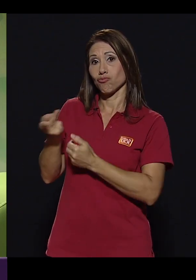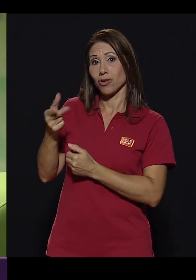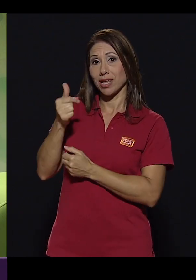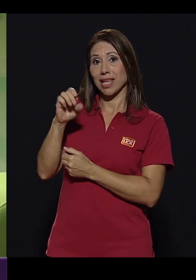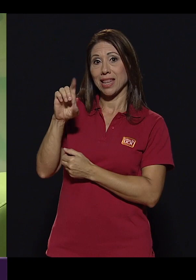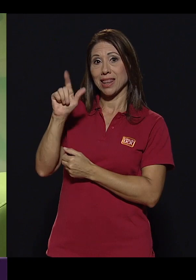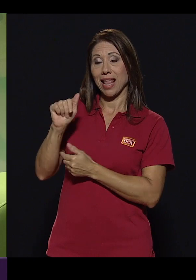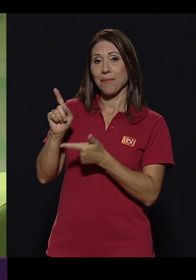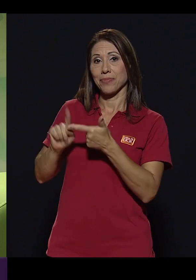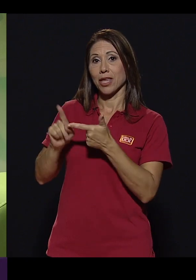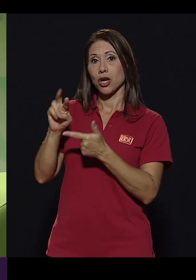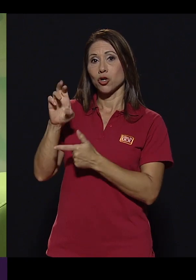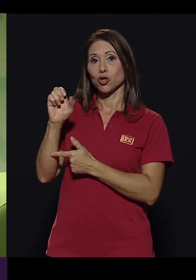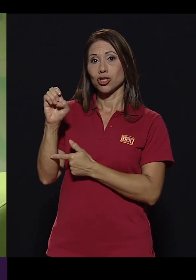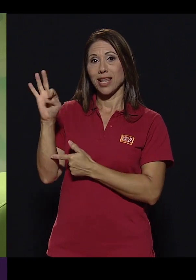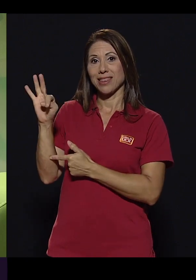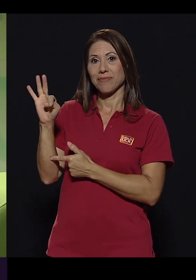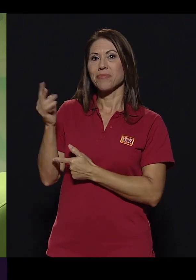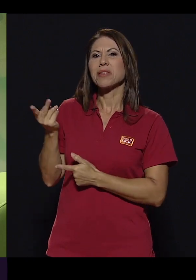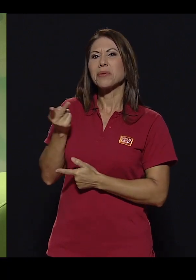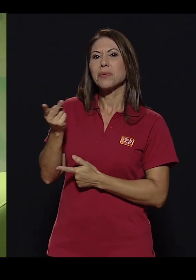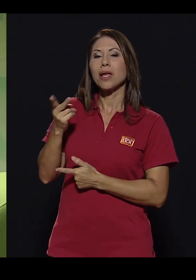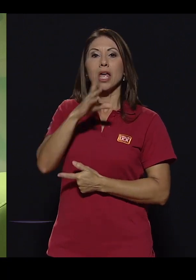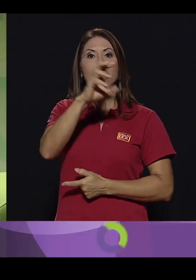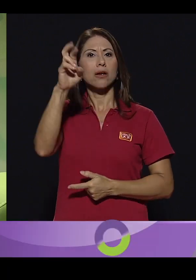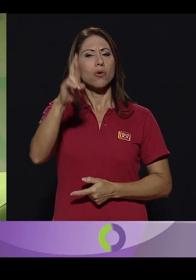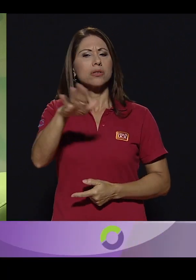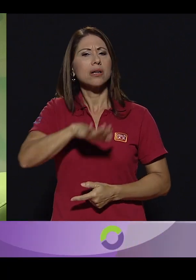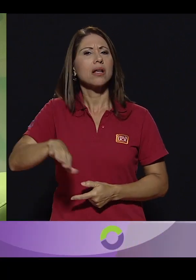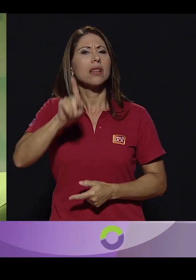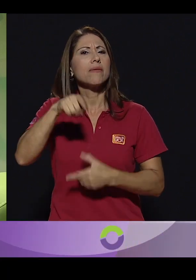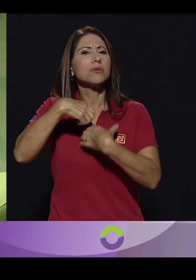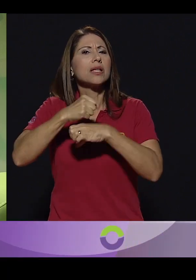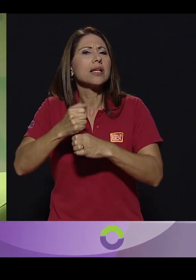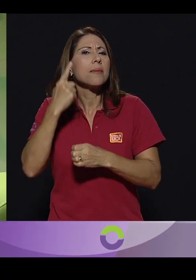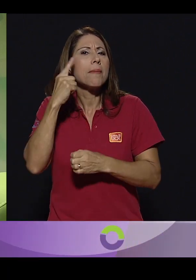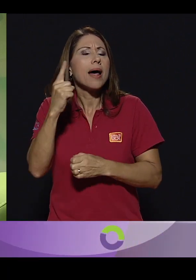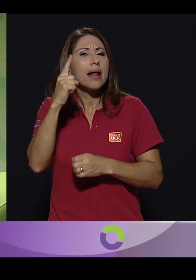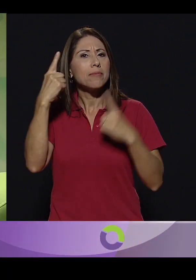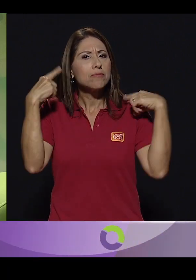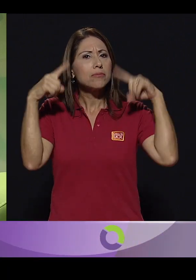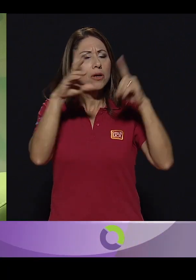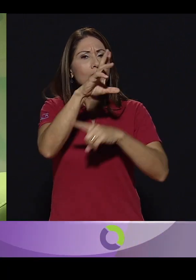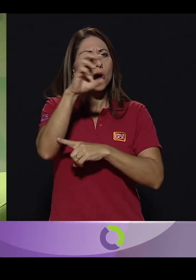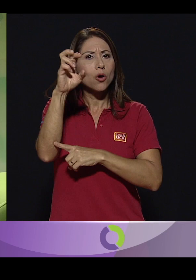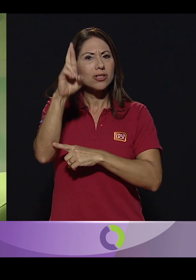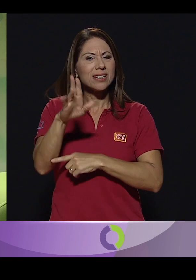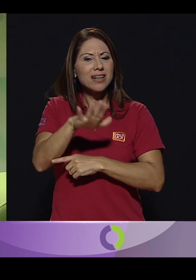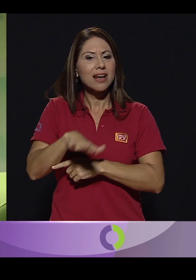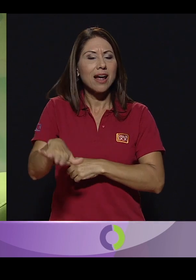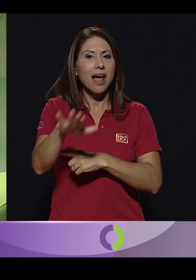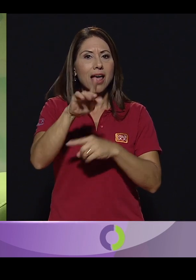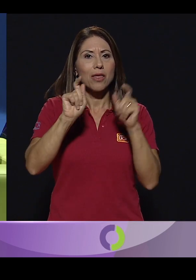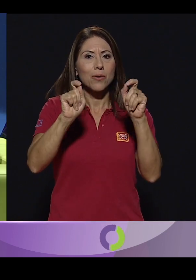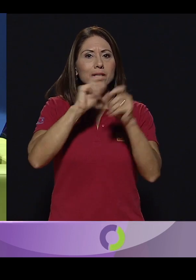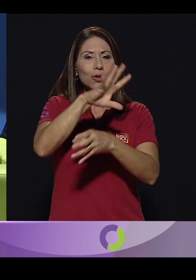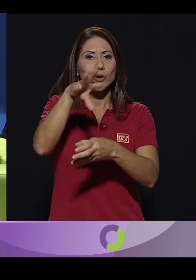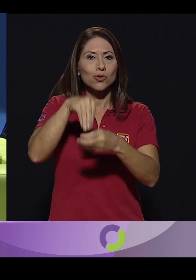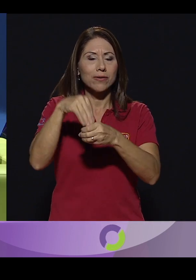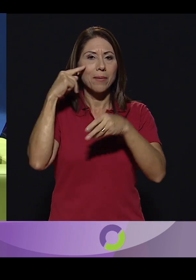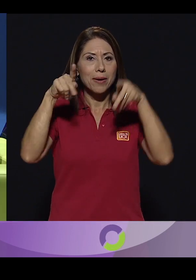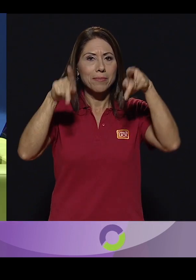sobre qué tenemos que hacer para tener en costa rica una educación inclusiva para las personas con discapacidad